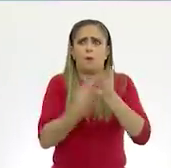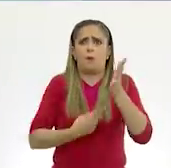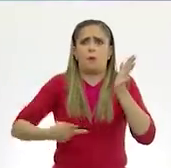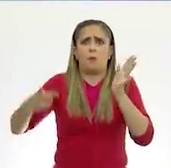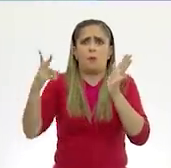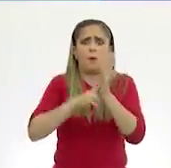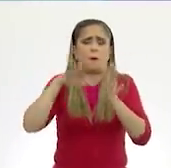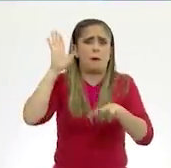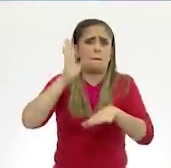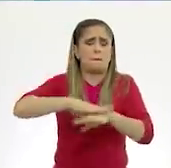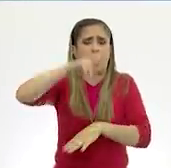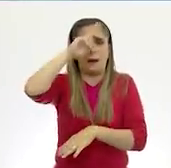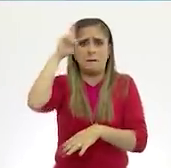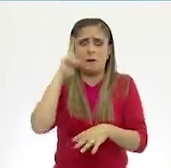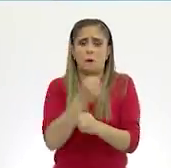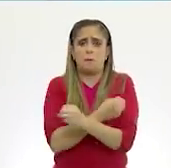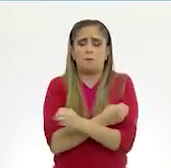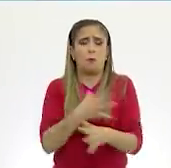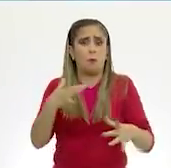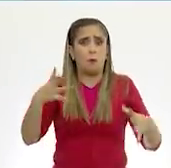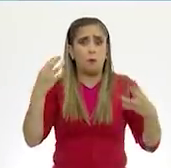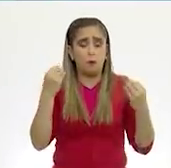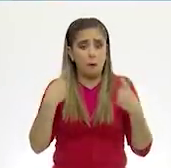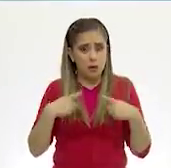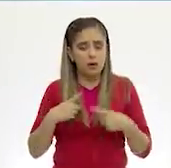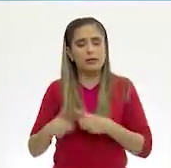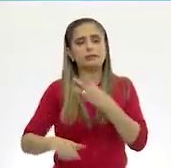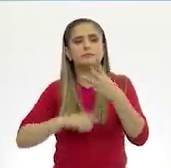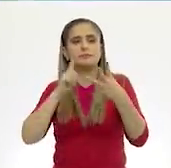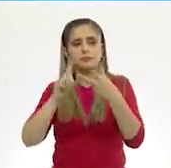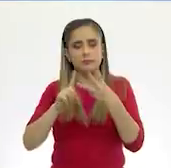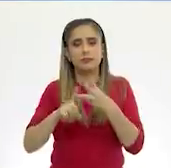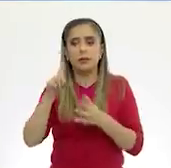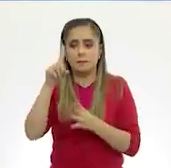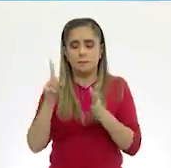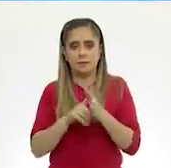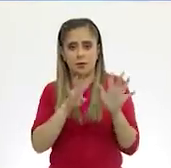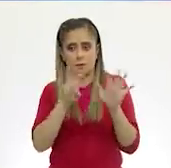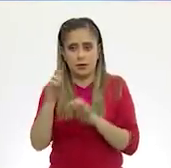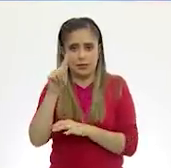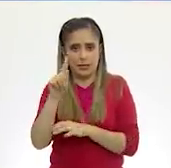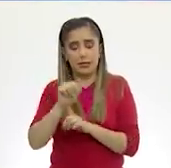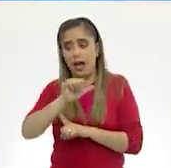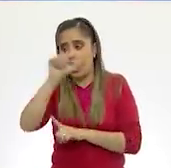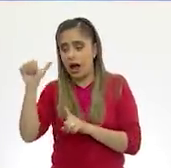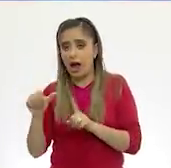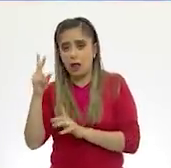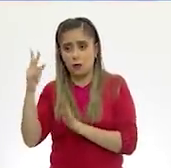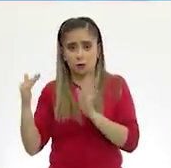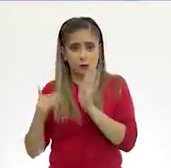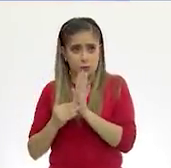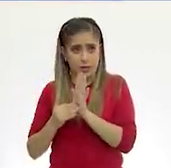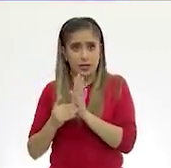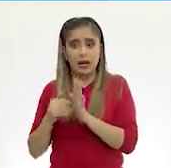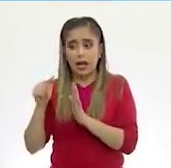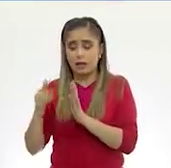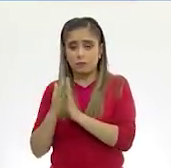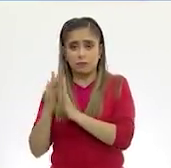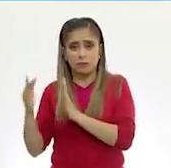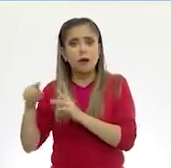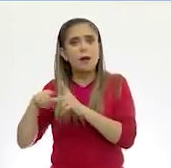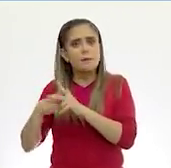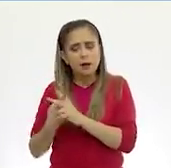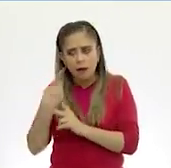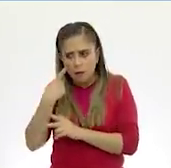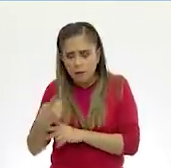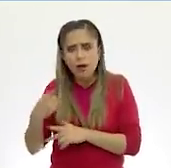la población. Y la tercera y última etapa del siglo XX, considerada de 1970 al año 2000, dio inicio a la